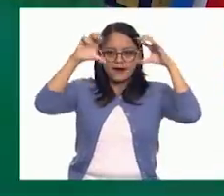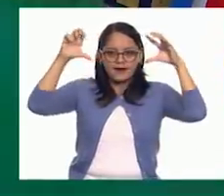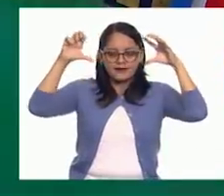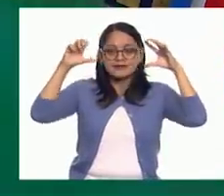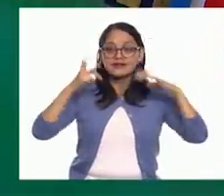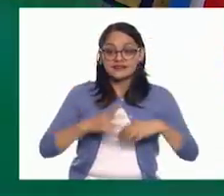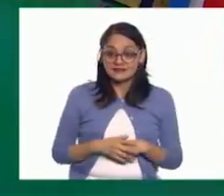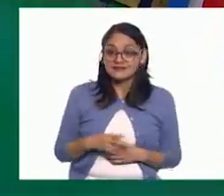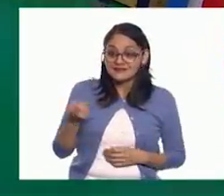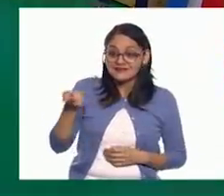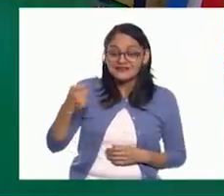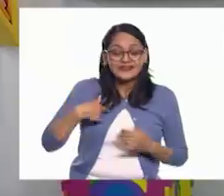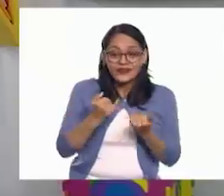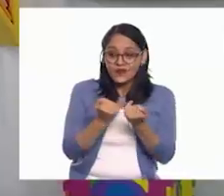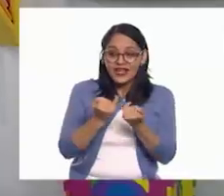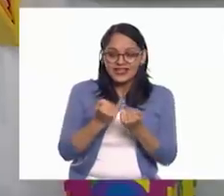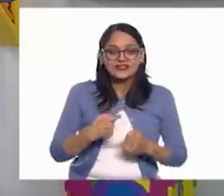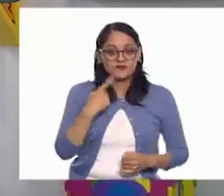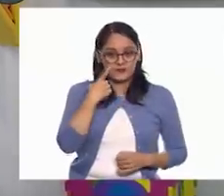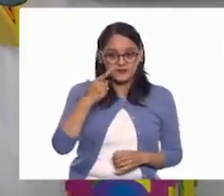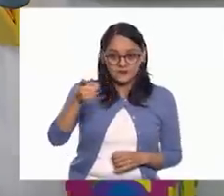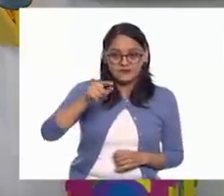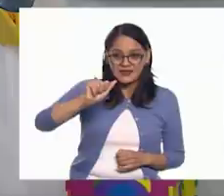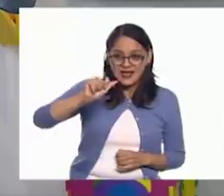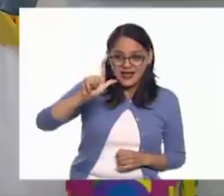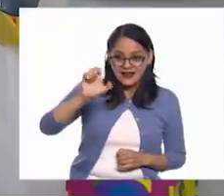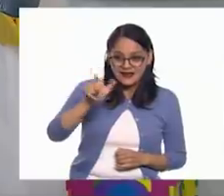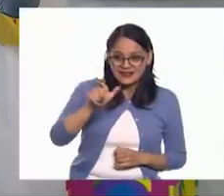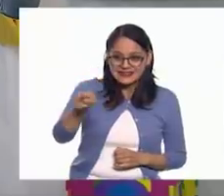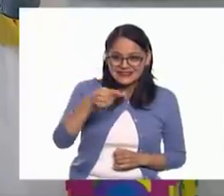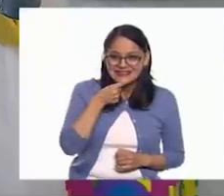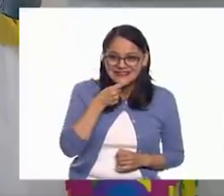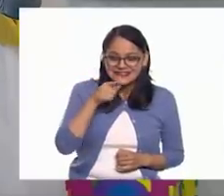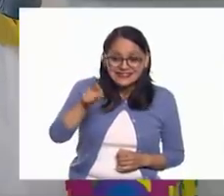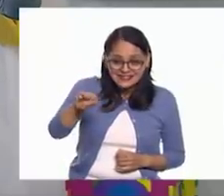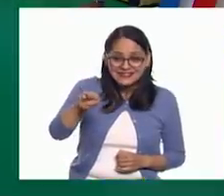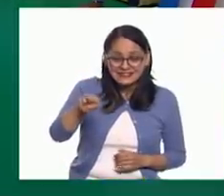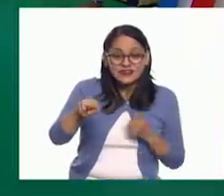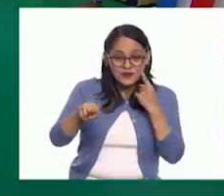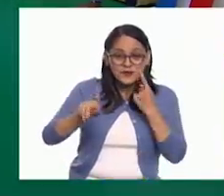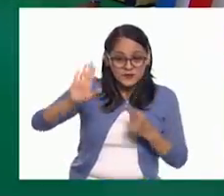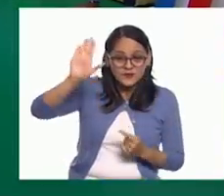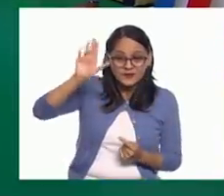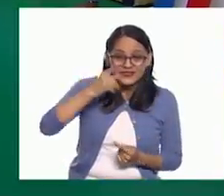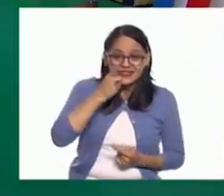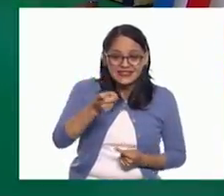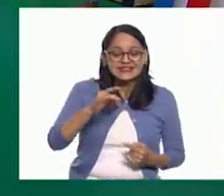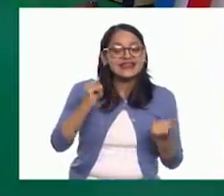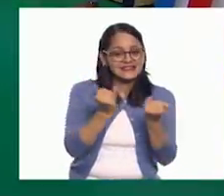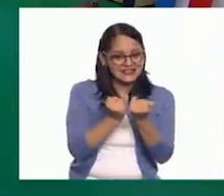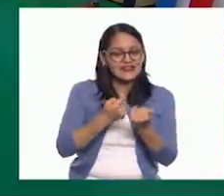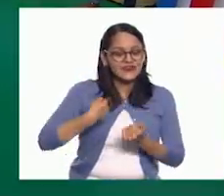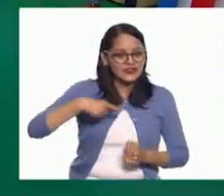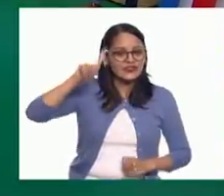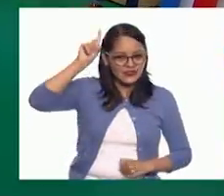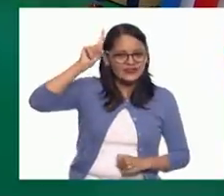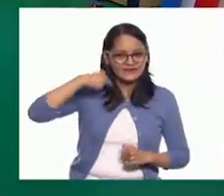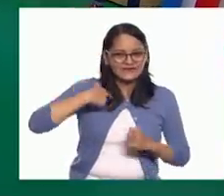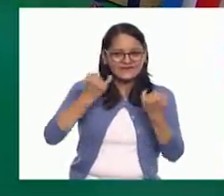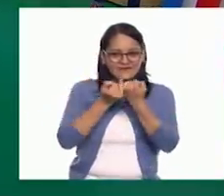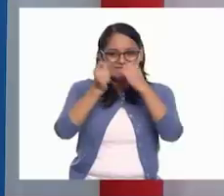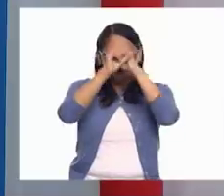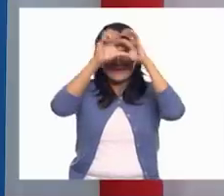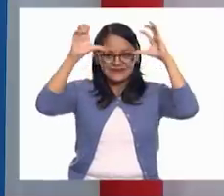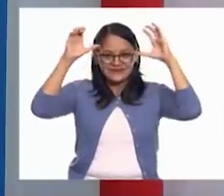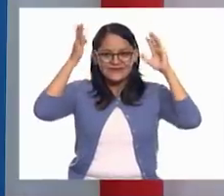Exacto, exacto. Y mira, también ahí Alex lo observó y mira, está levantando la mano y dice que sí, sí, sí se lo imaginó. Y